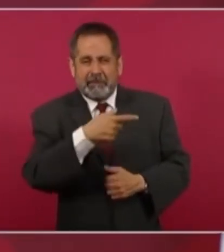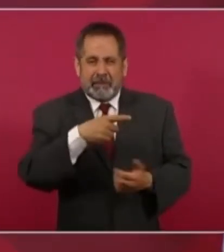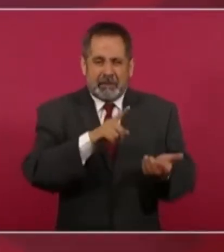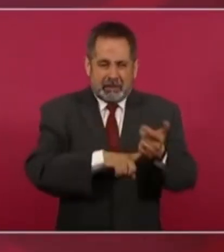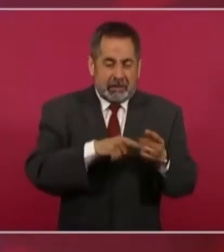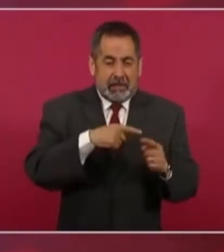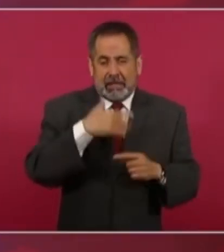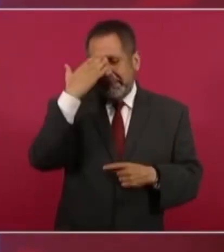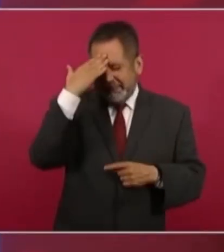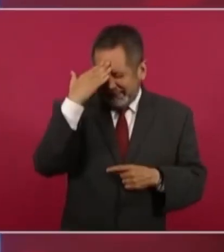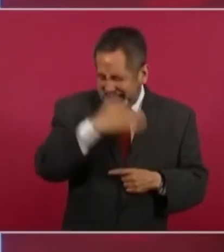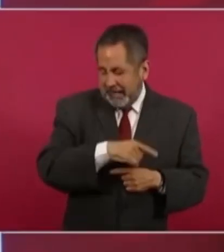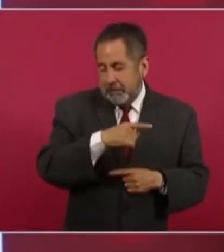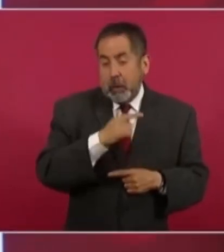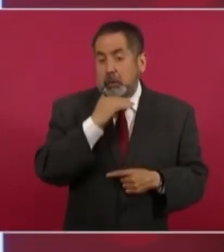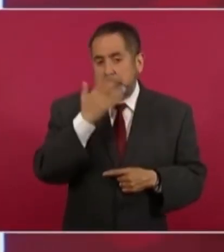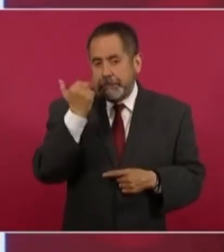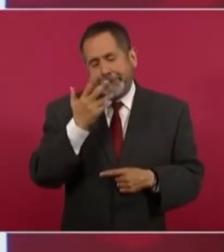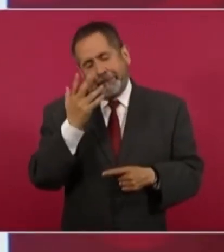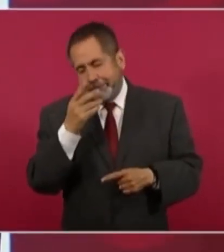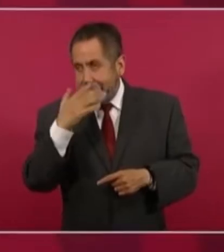consciente o inconscientemente